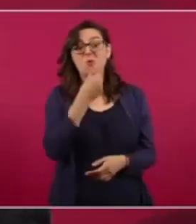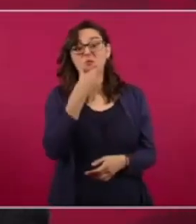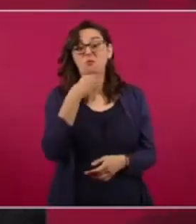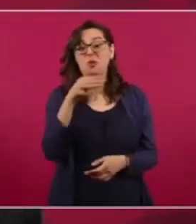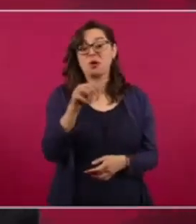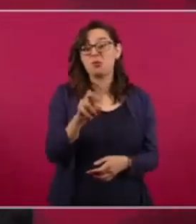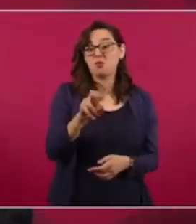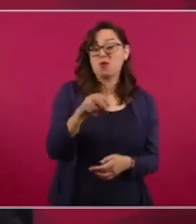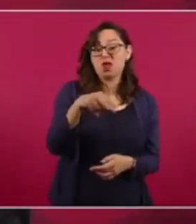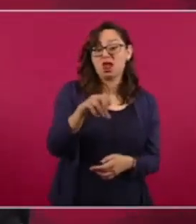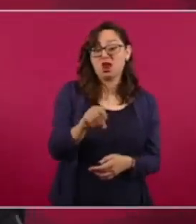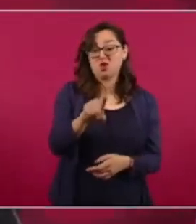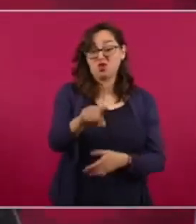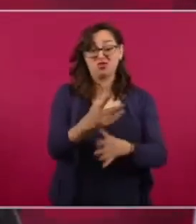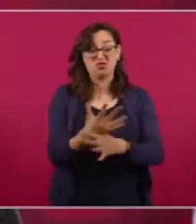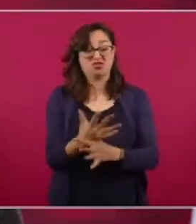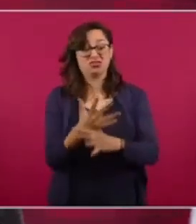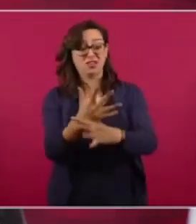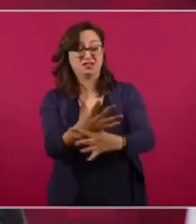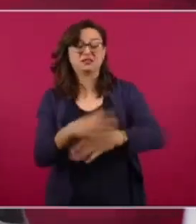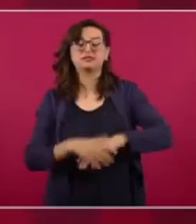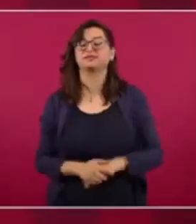los que nos apoyan